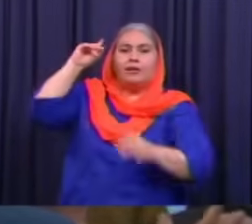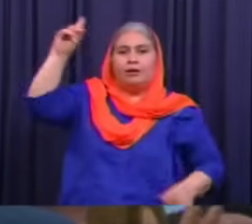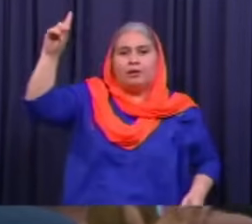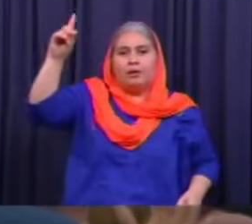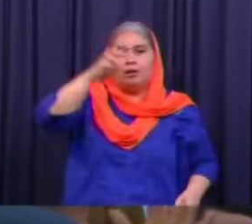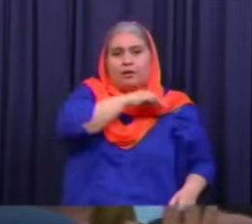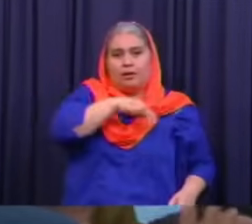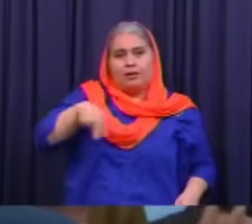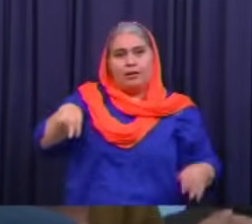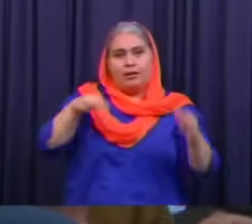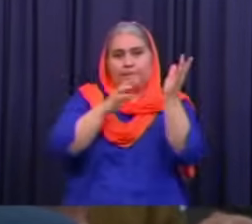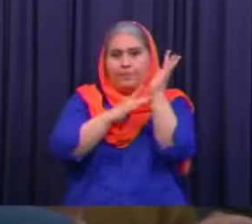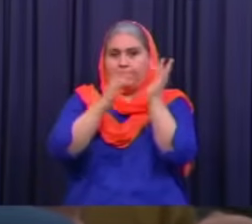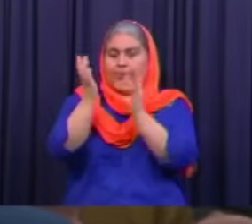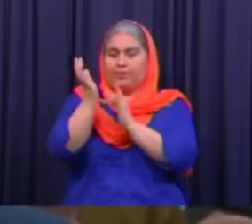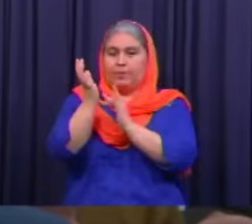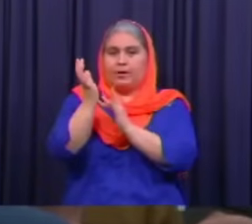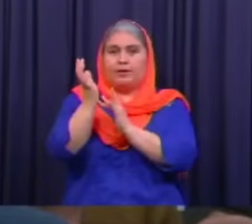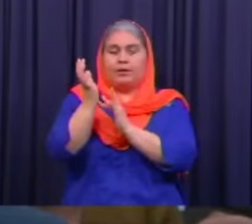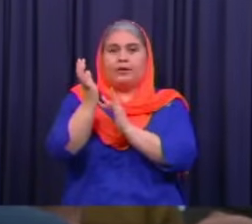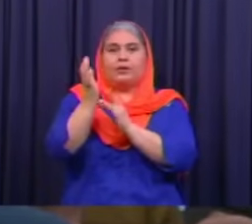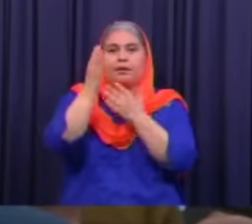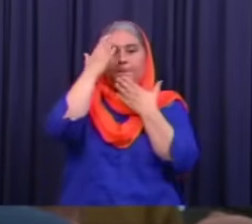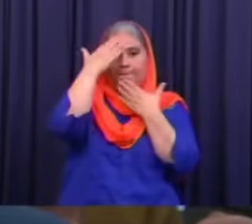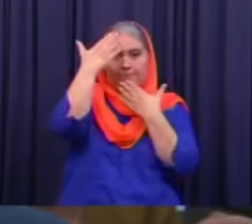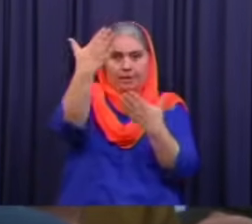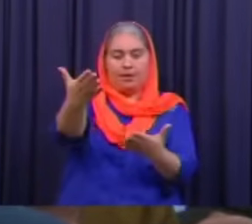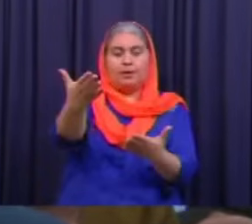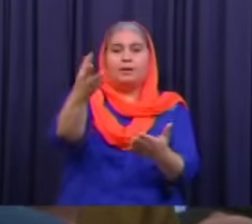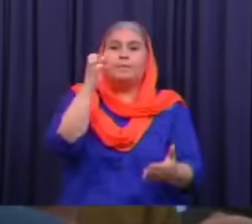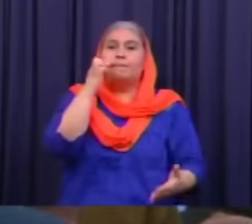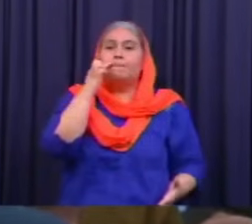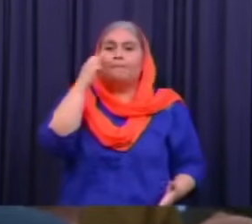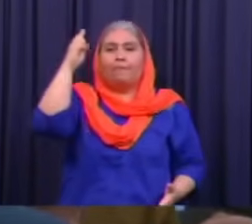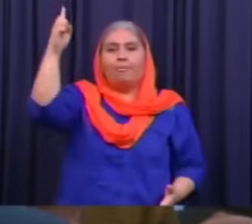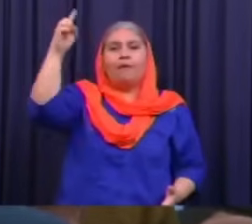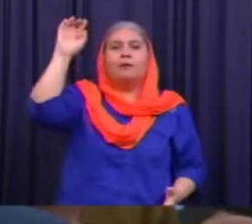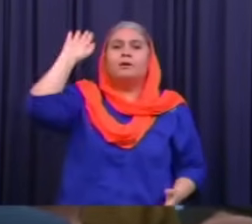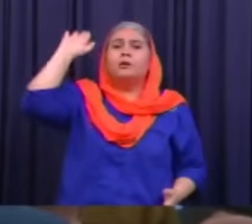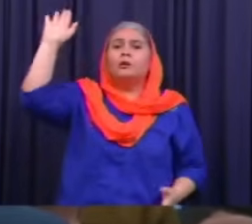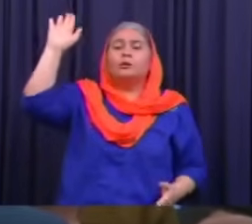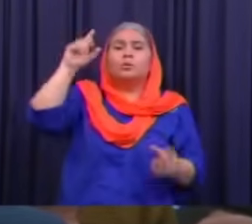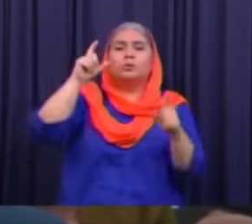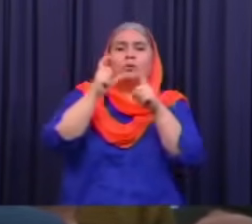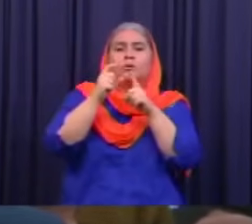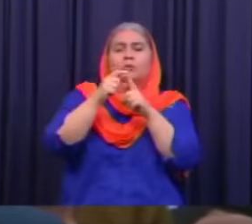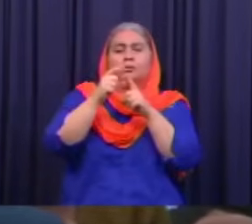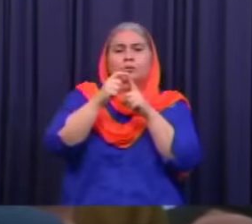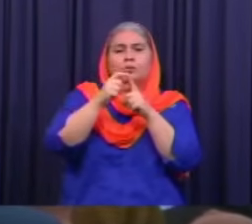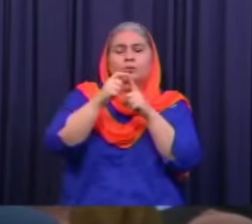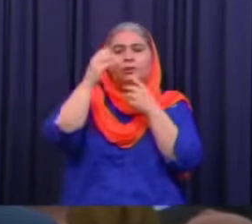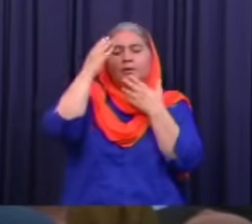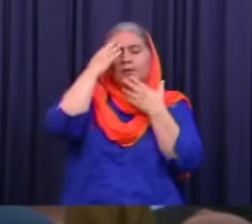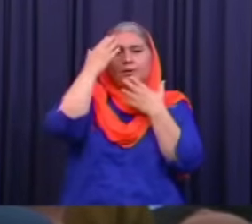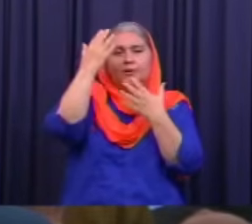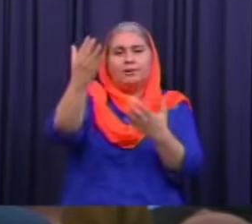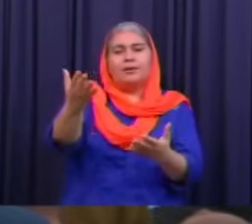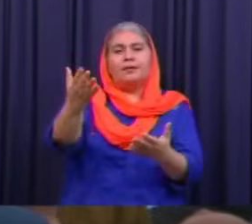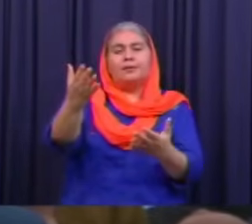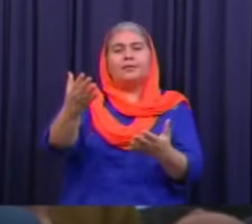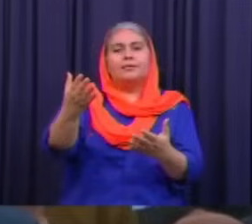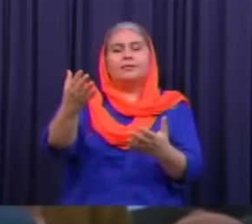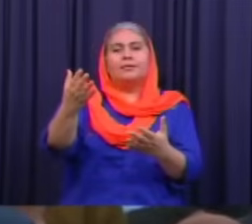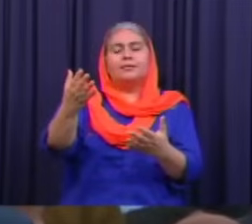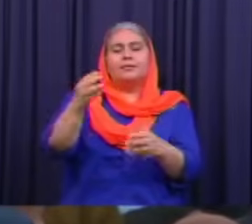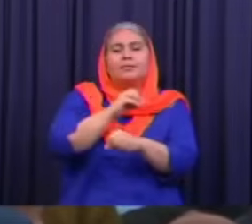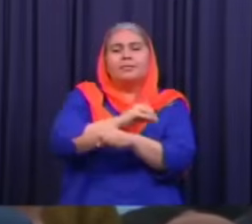de Jesús de Nazaret te damos gracias Papito lindo Gracias por tu palabra y permite señor que el siguiente culto también sea lleno